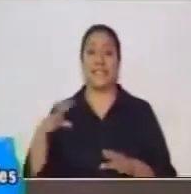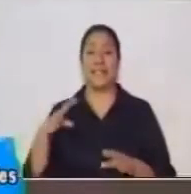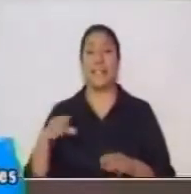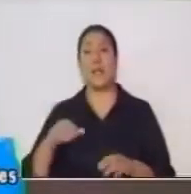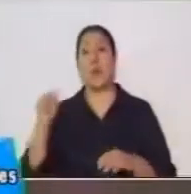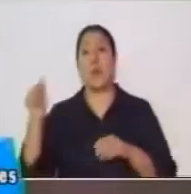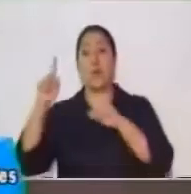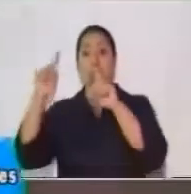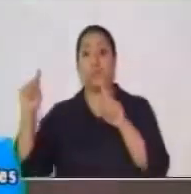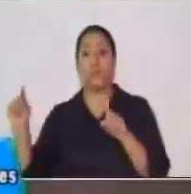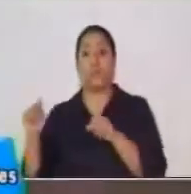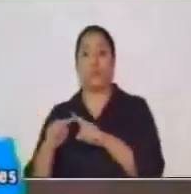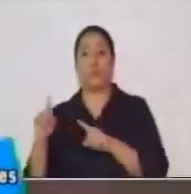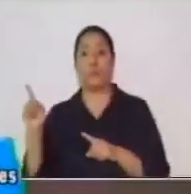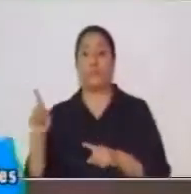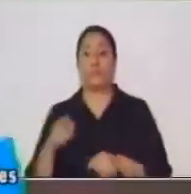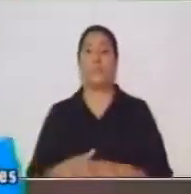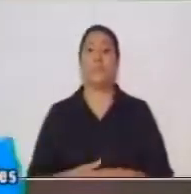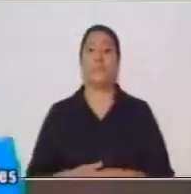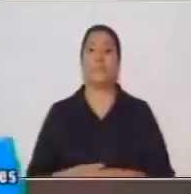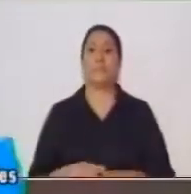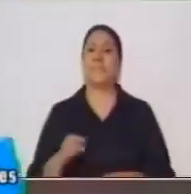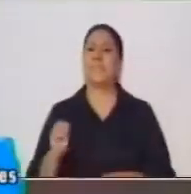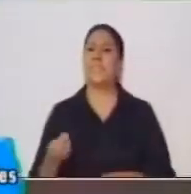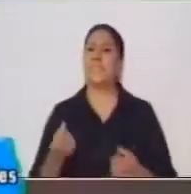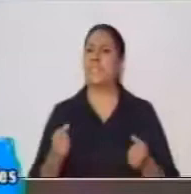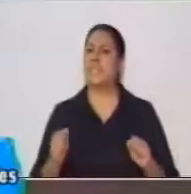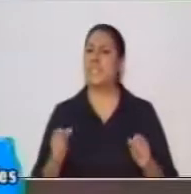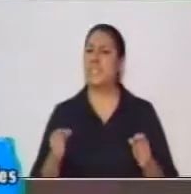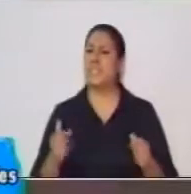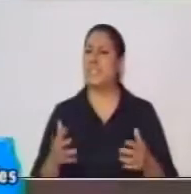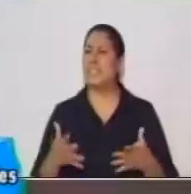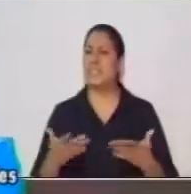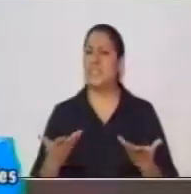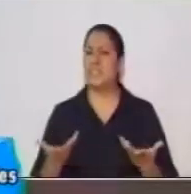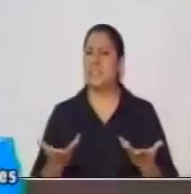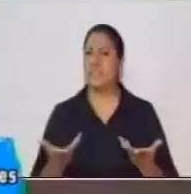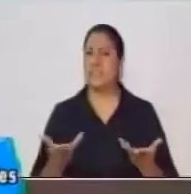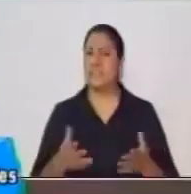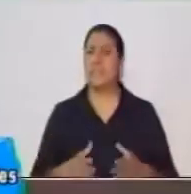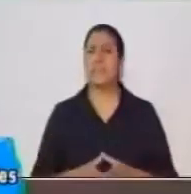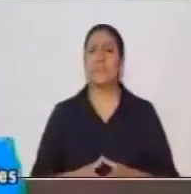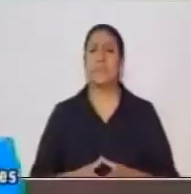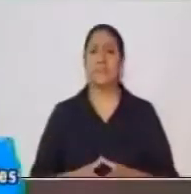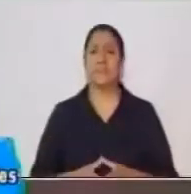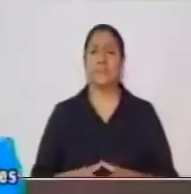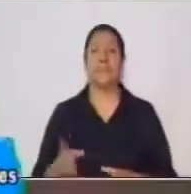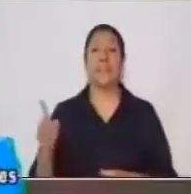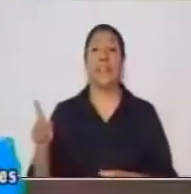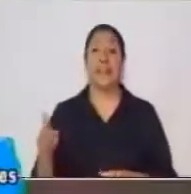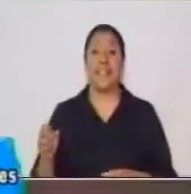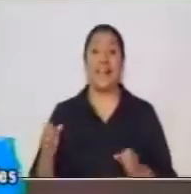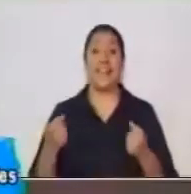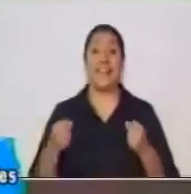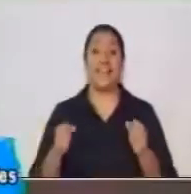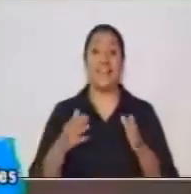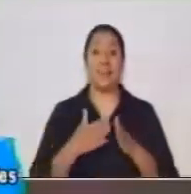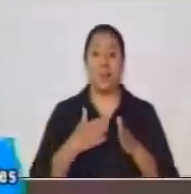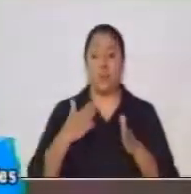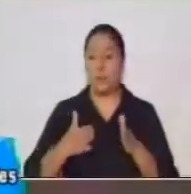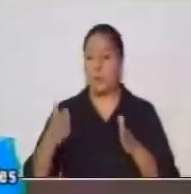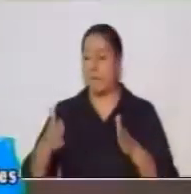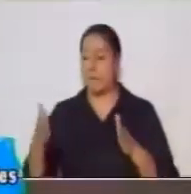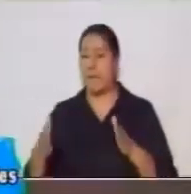al final. ¿Qué estamos realizando? Estamos realizando un patrón por medio de